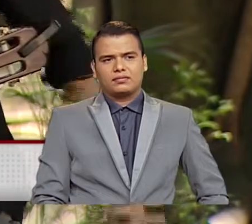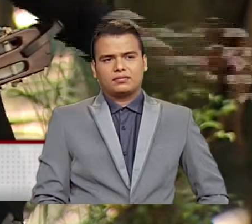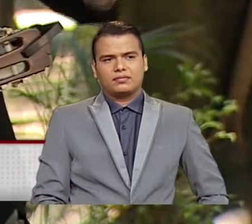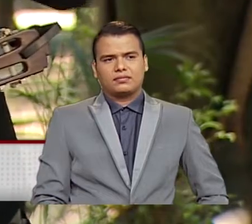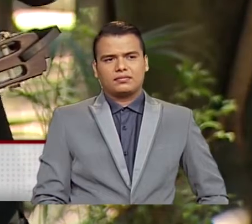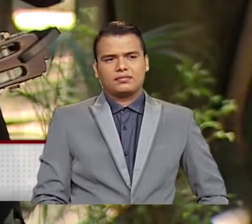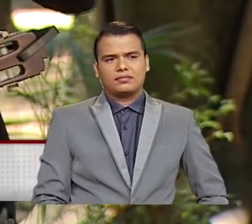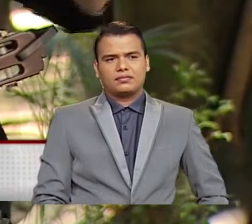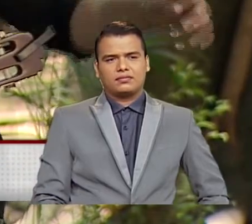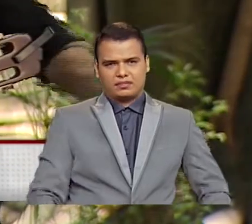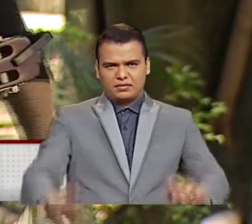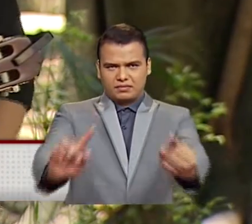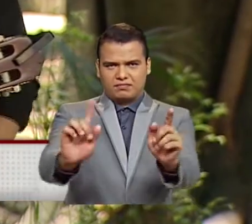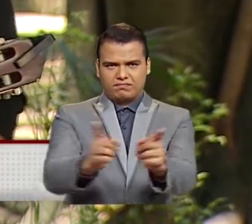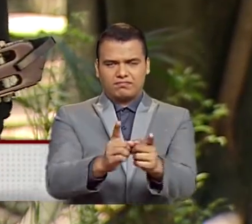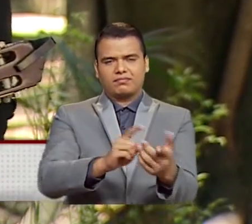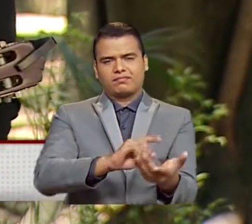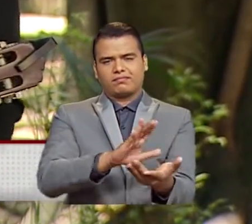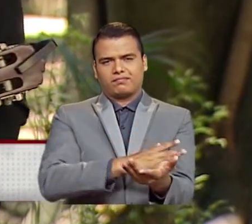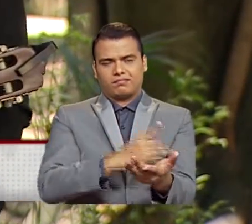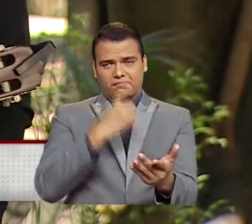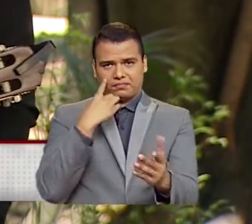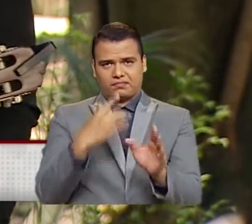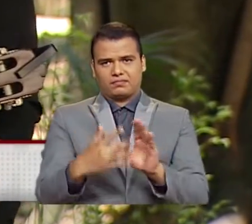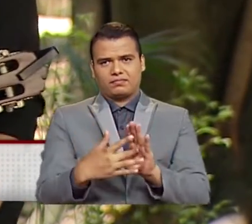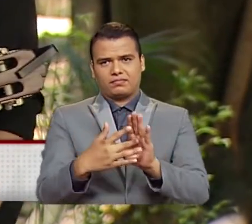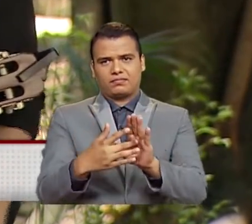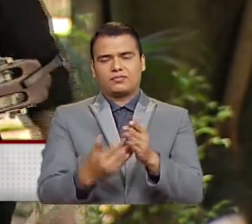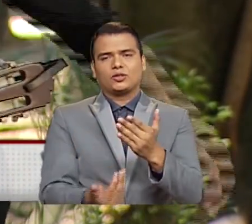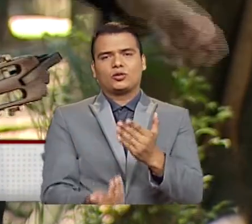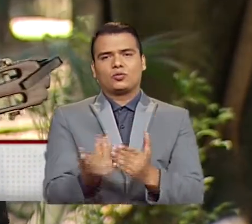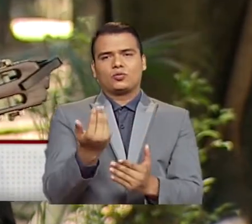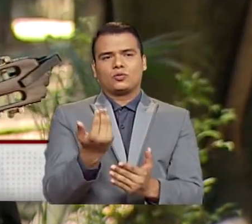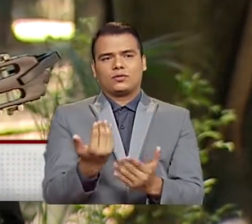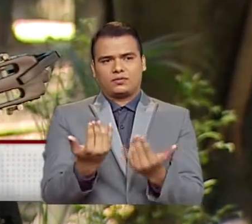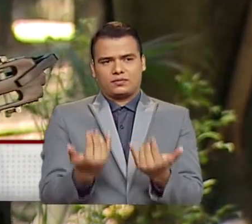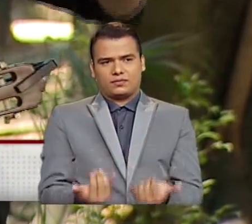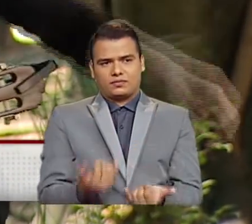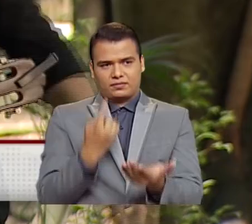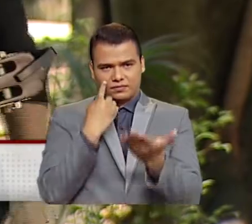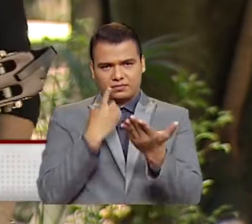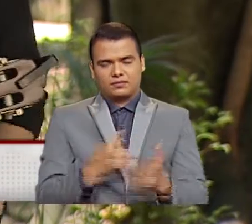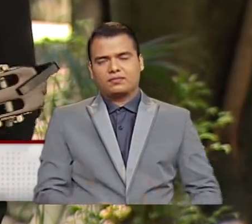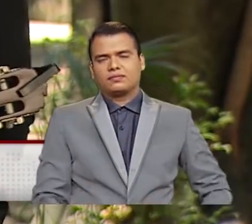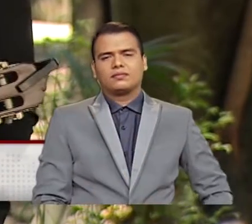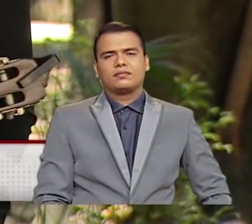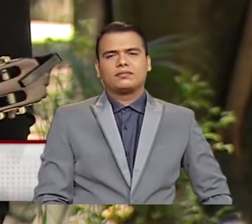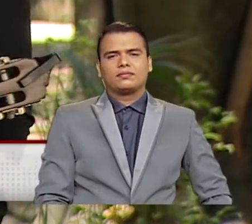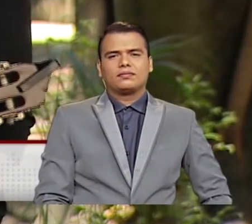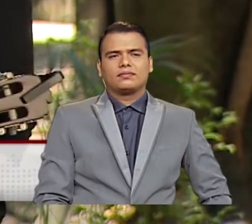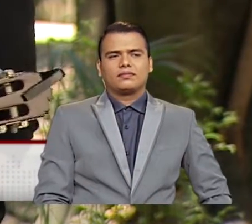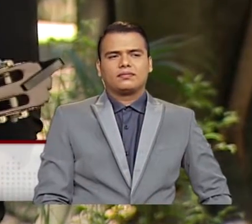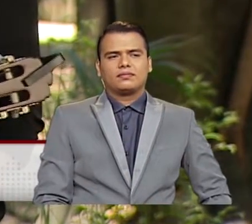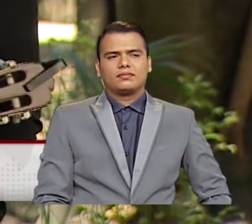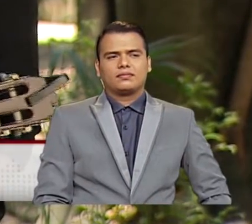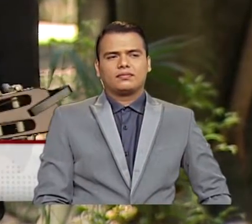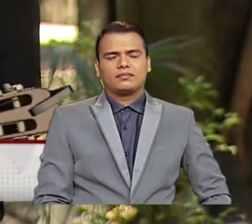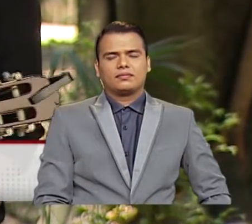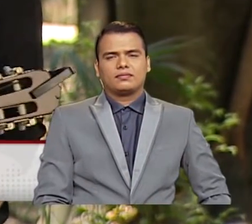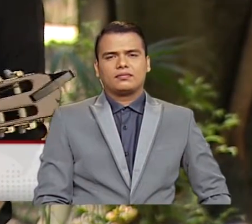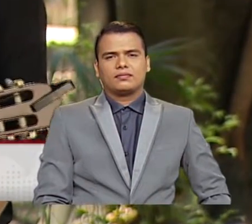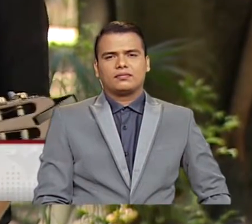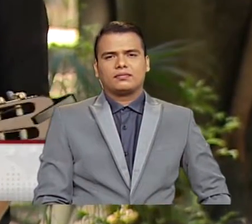Y queremos hacer un pedacito de esta canción que estamos en nuestro lanzamiento oficial, Aunque no te pueda ver.